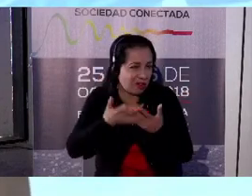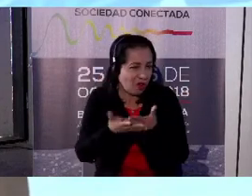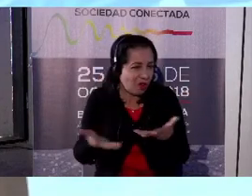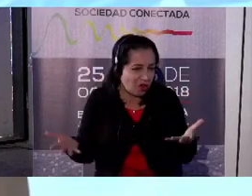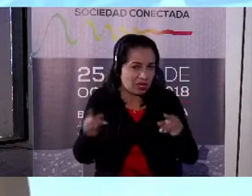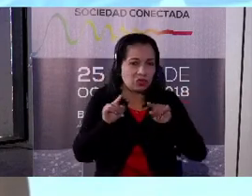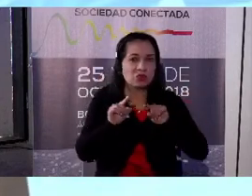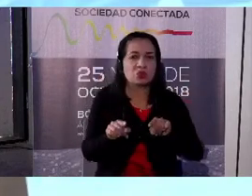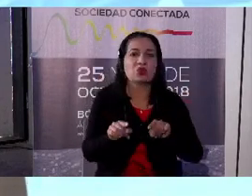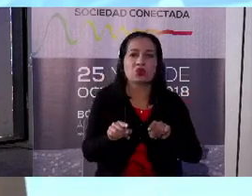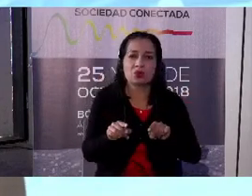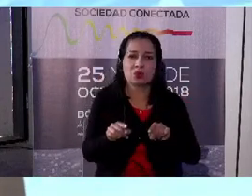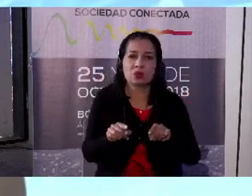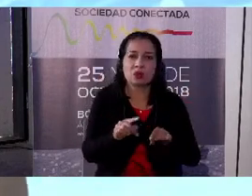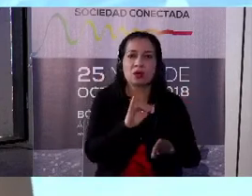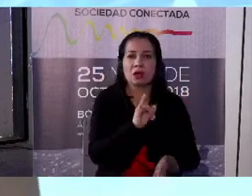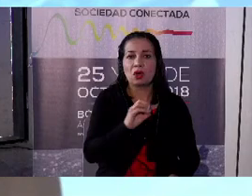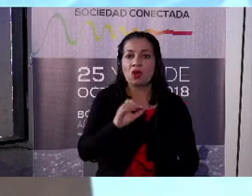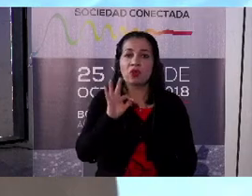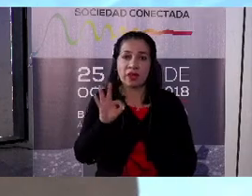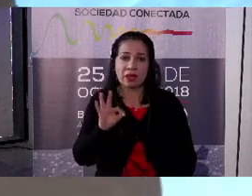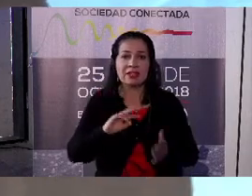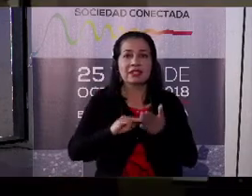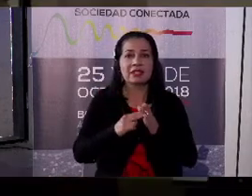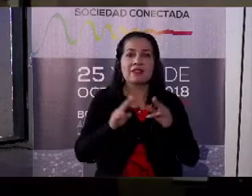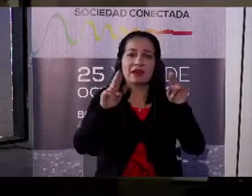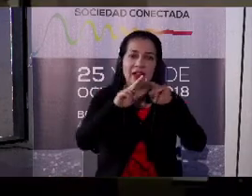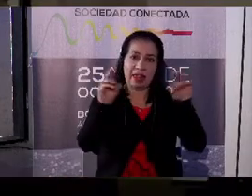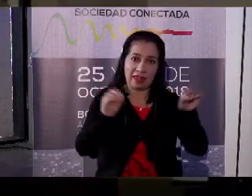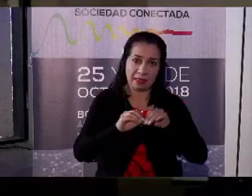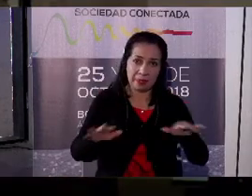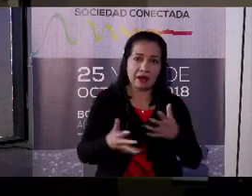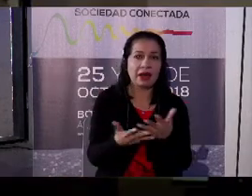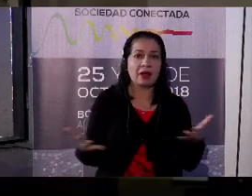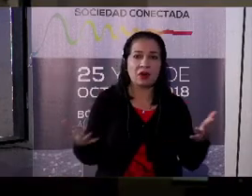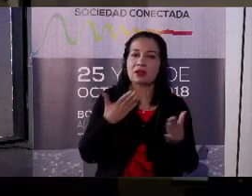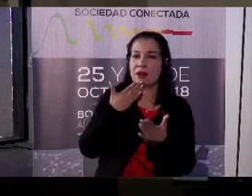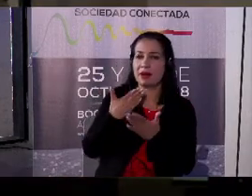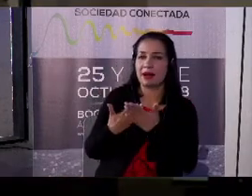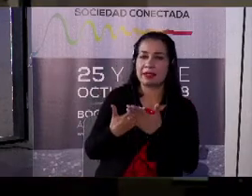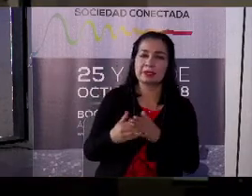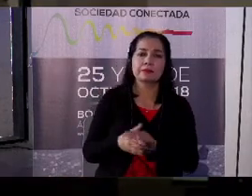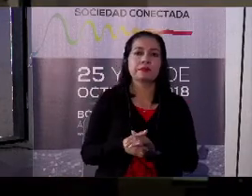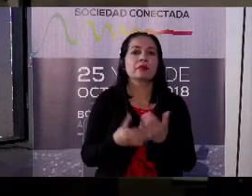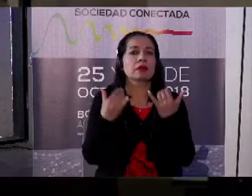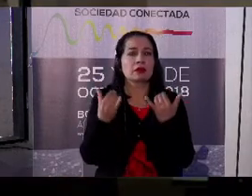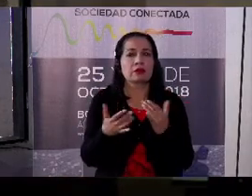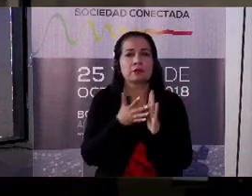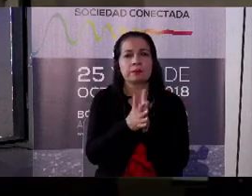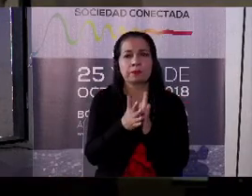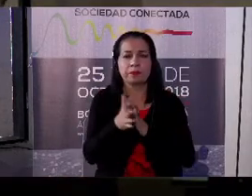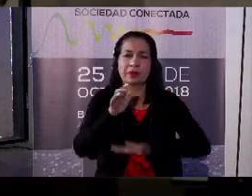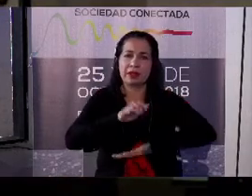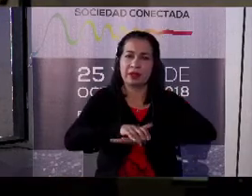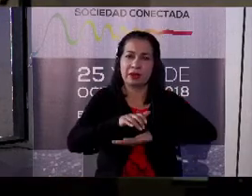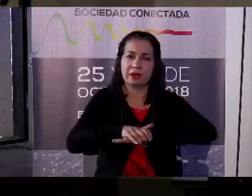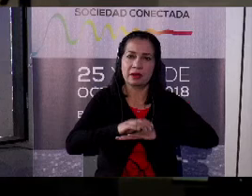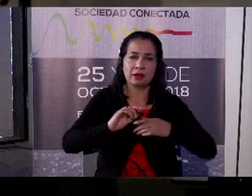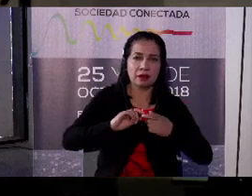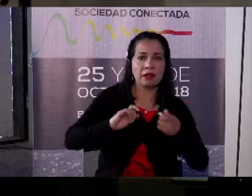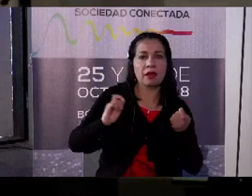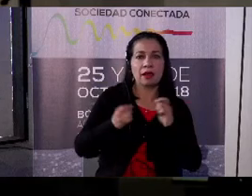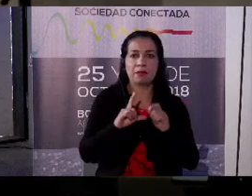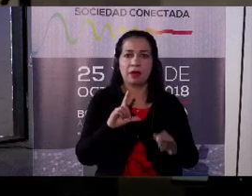cosas para nosotros iot también significa internet de las cosas Gracias Eduardo que estamos hablando inglés vamos a cambiar a